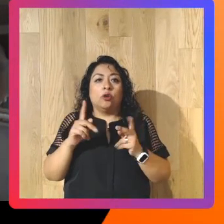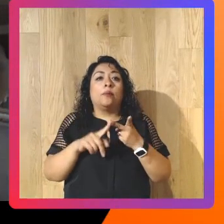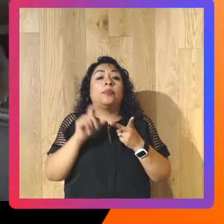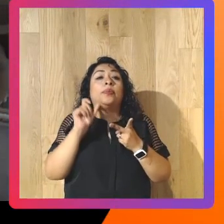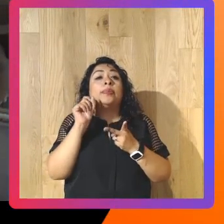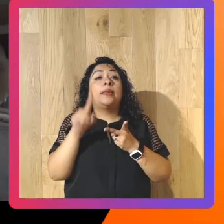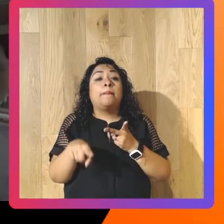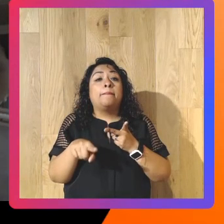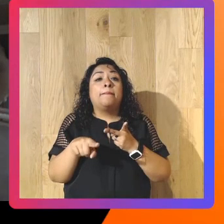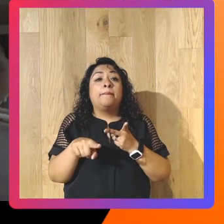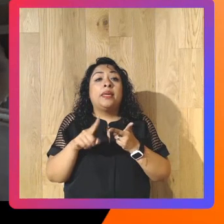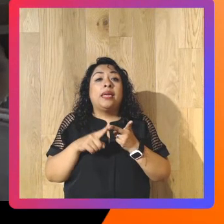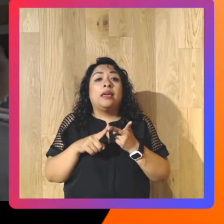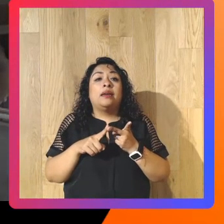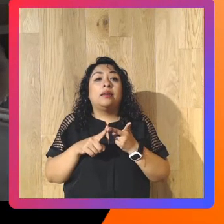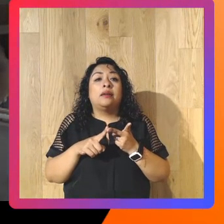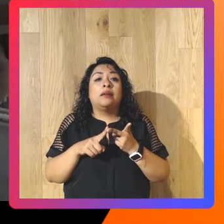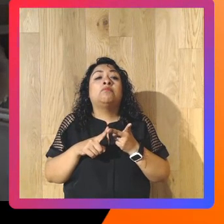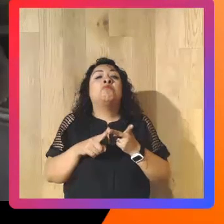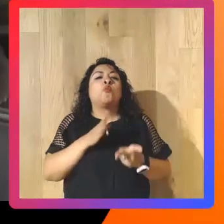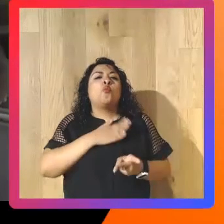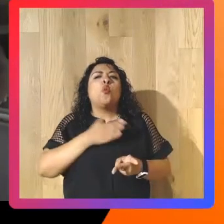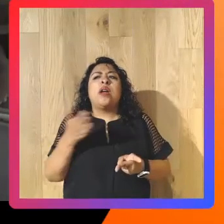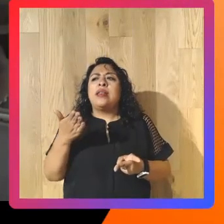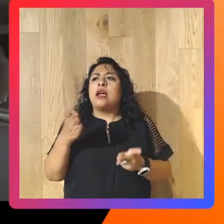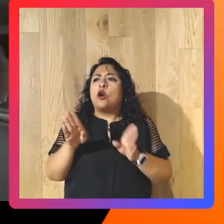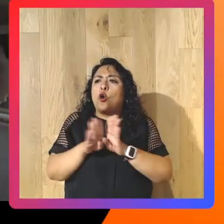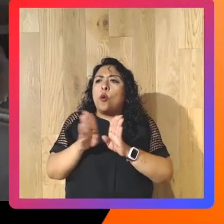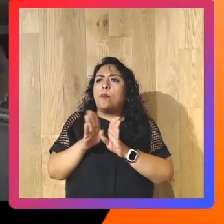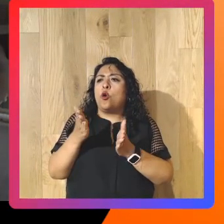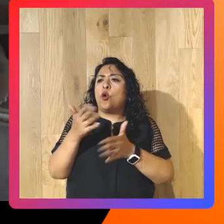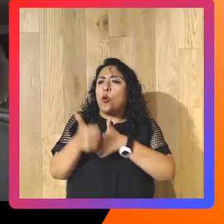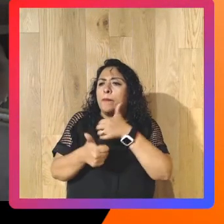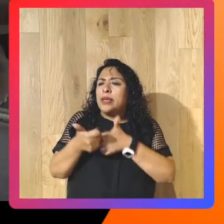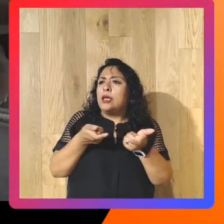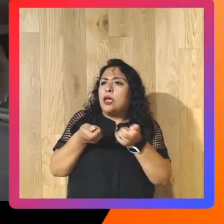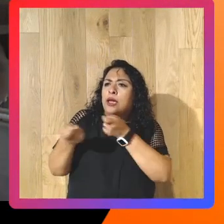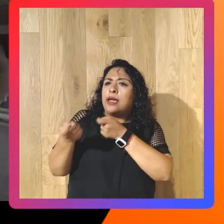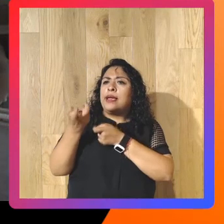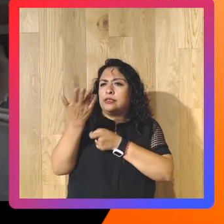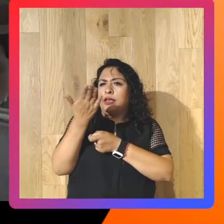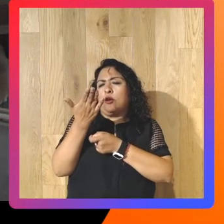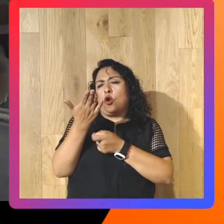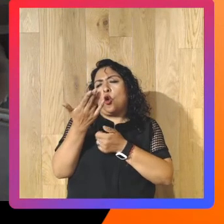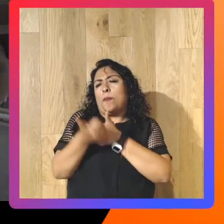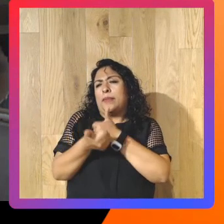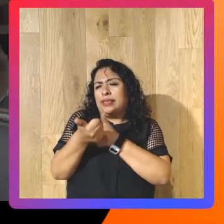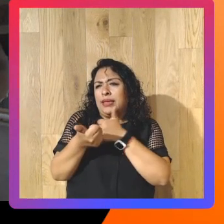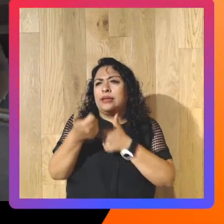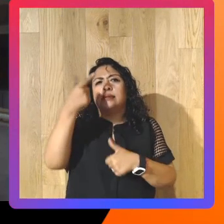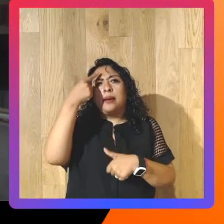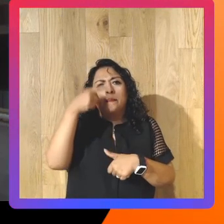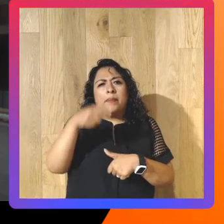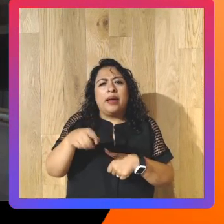También una generación de buenos mecanismos para la competencia, para la regulación de la competencia, fortalecimiento